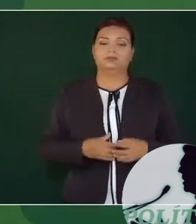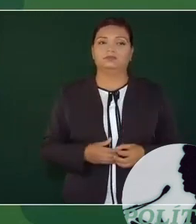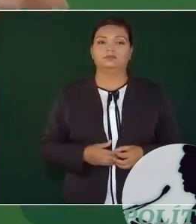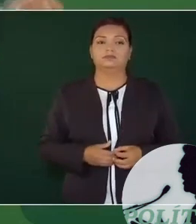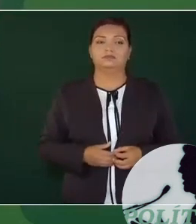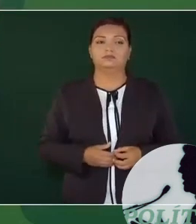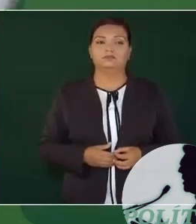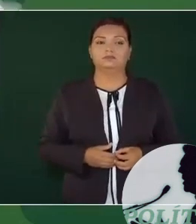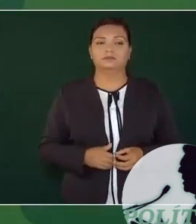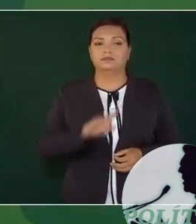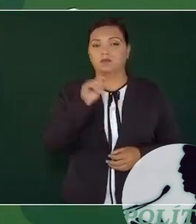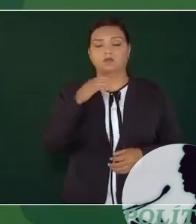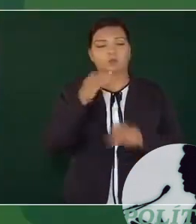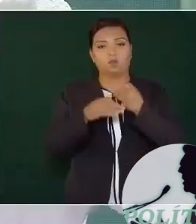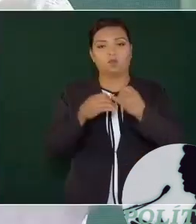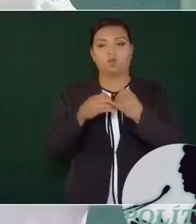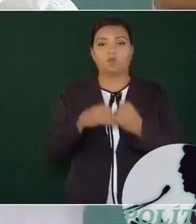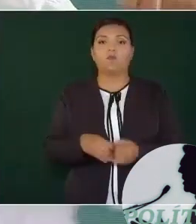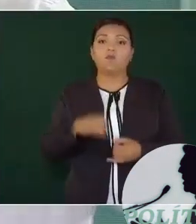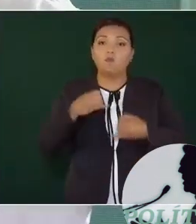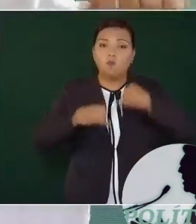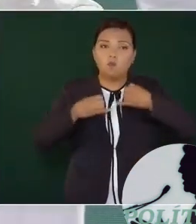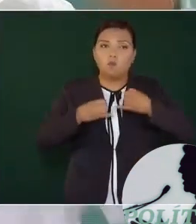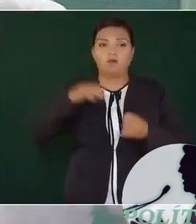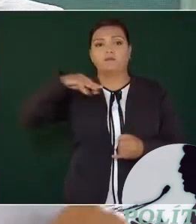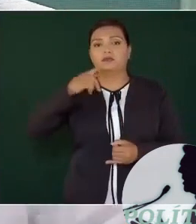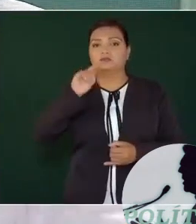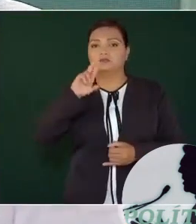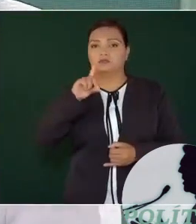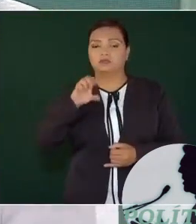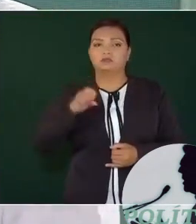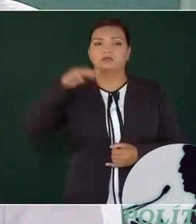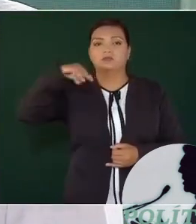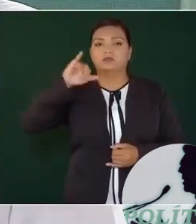Y los jueces, magistrados, ministros,